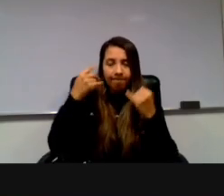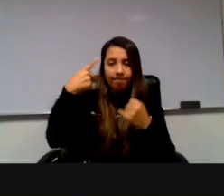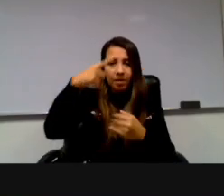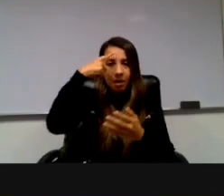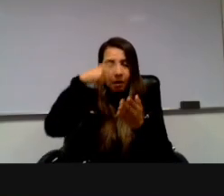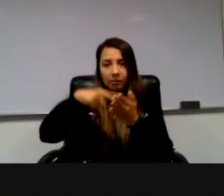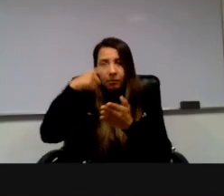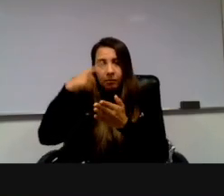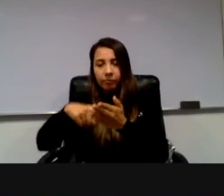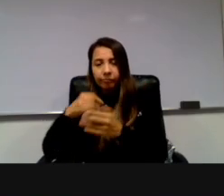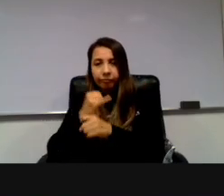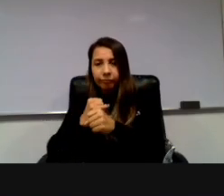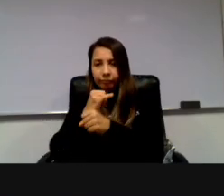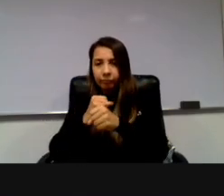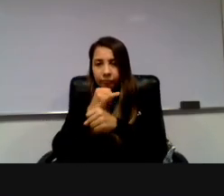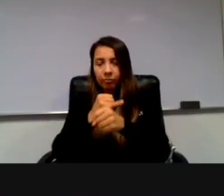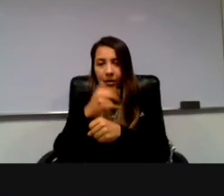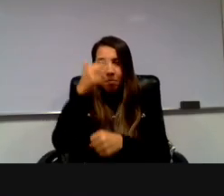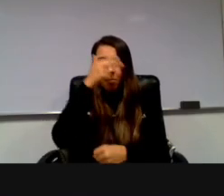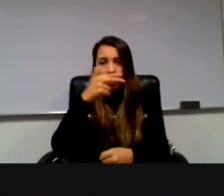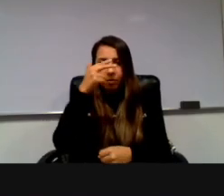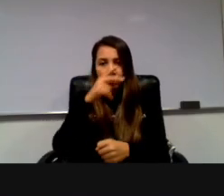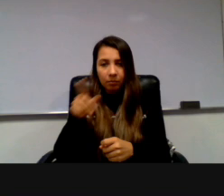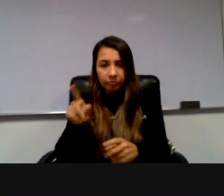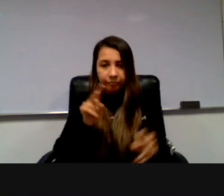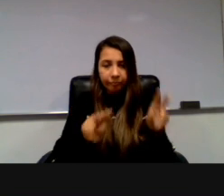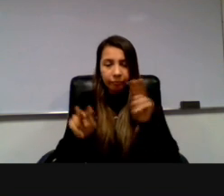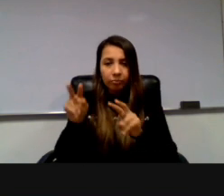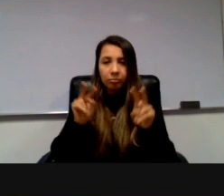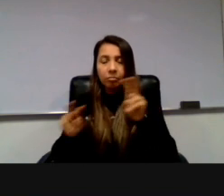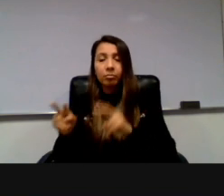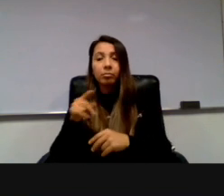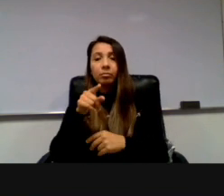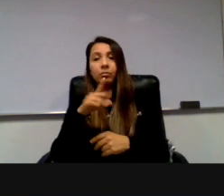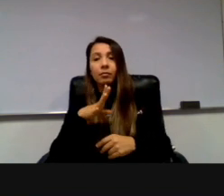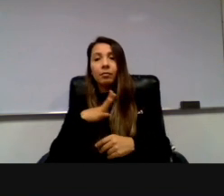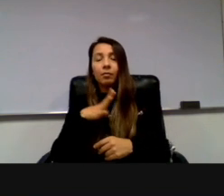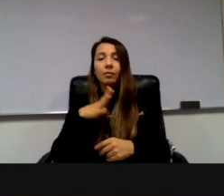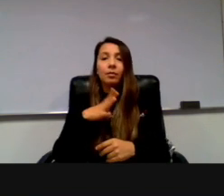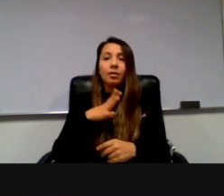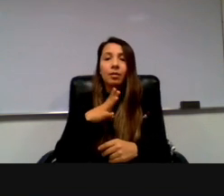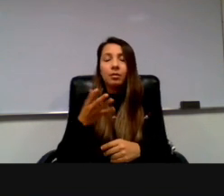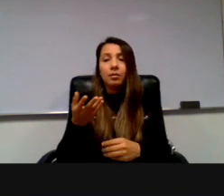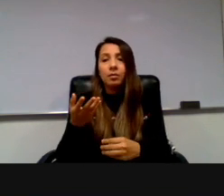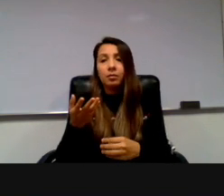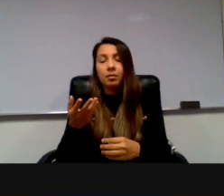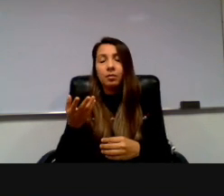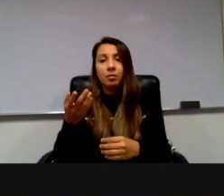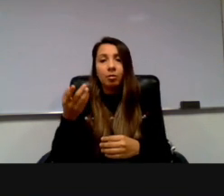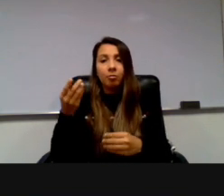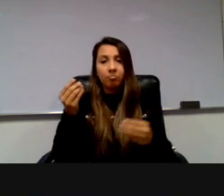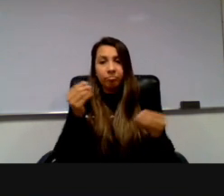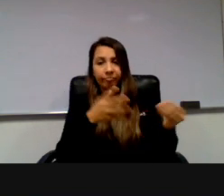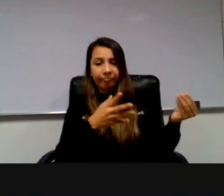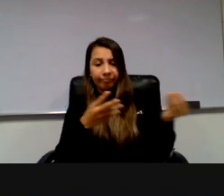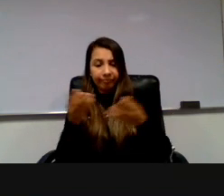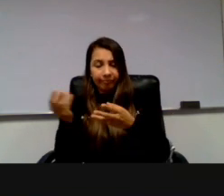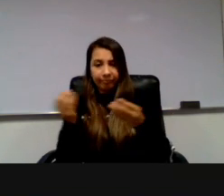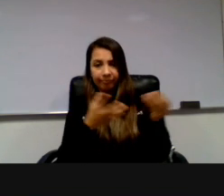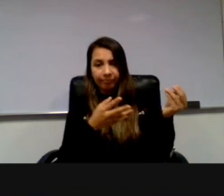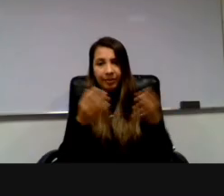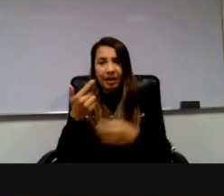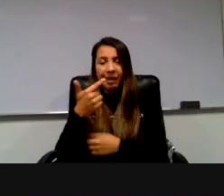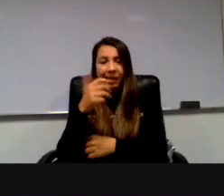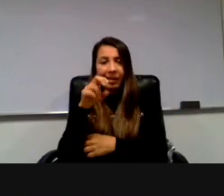vemos cómo, de acuerdo a Woese, en la base del árbol universal, pues los genes se mueven mucho y hay como una temperatura evolutiva muy